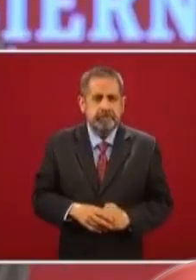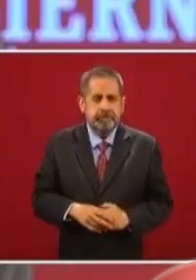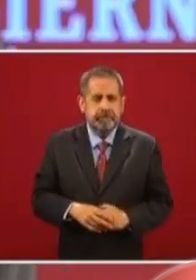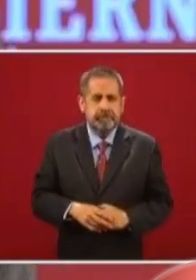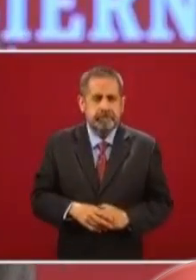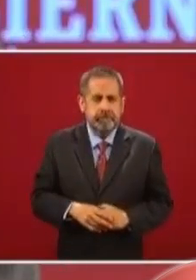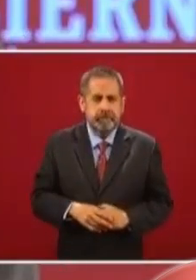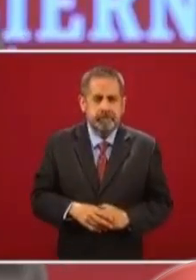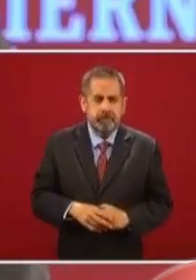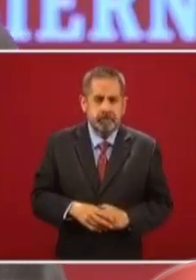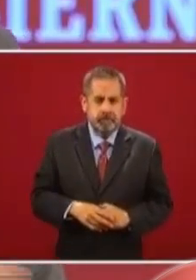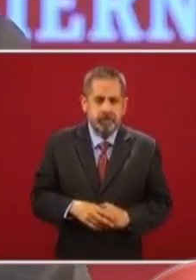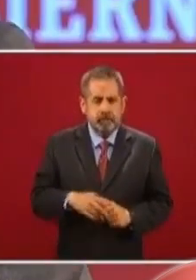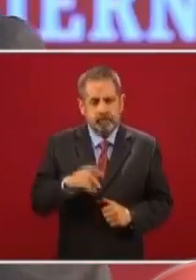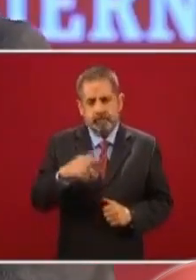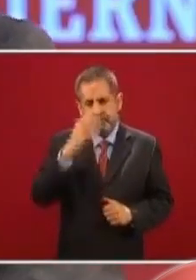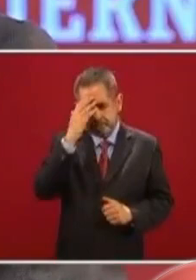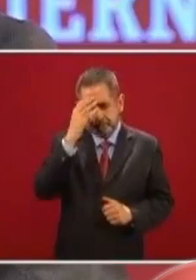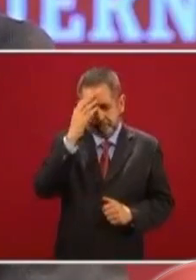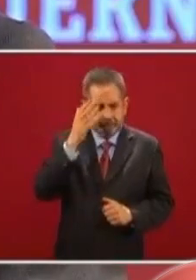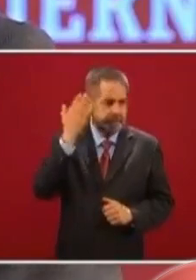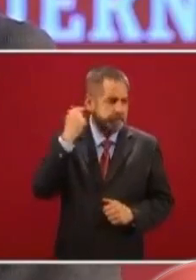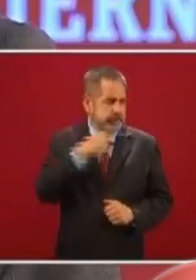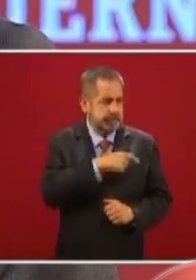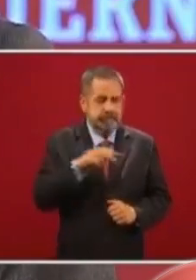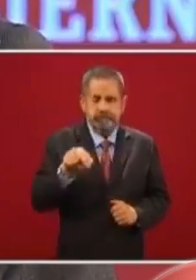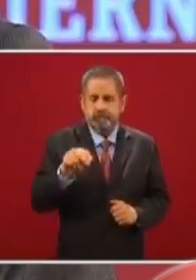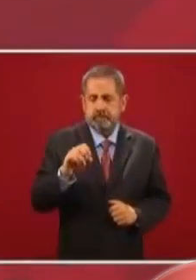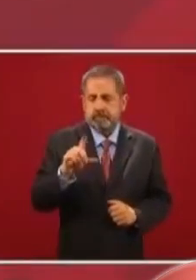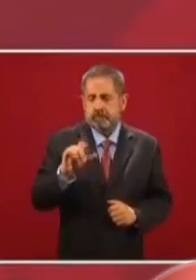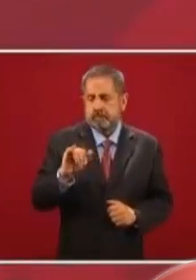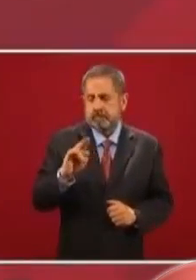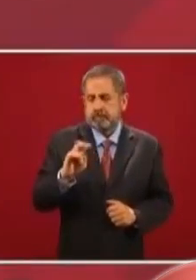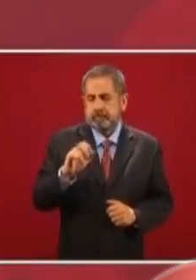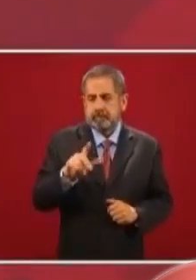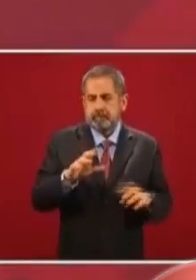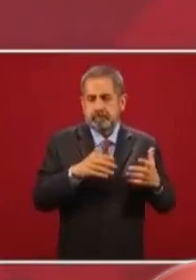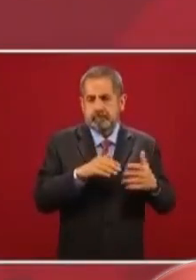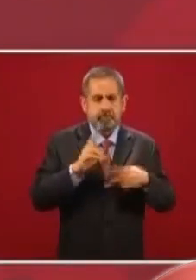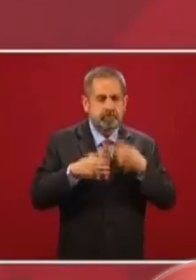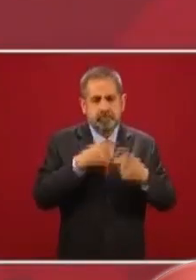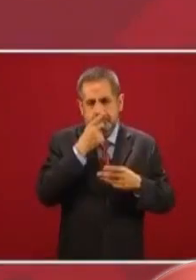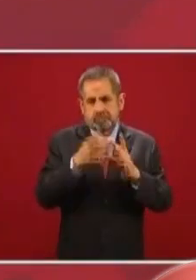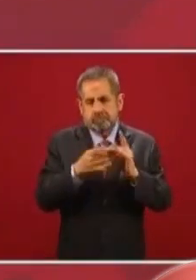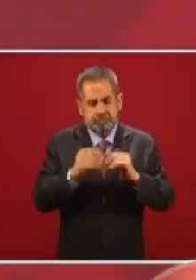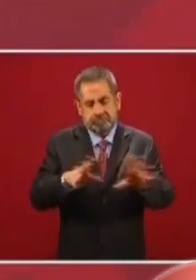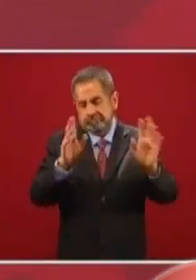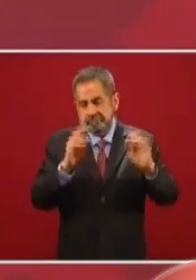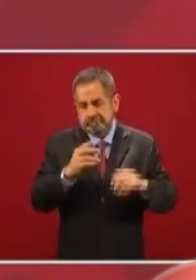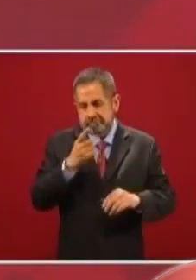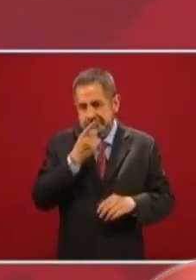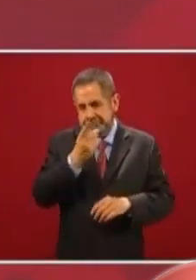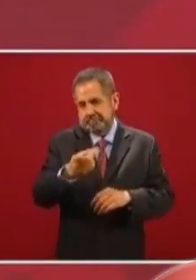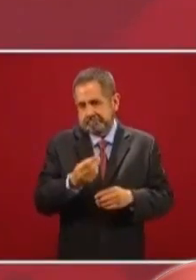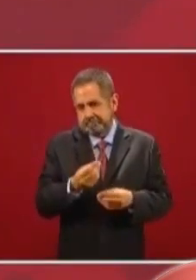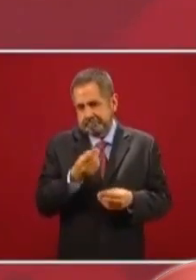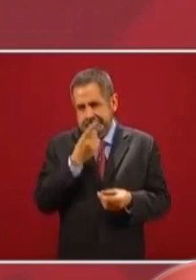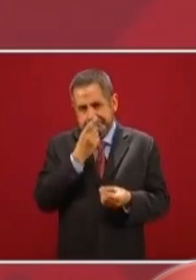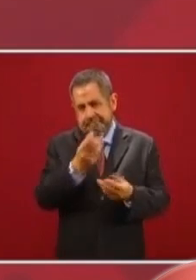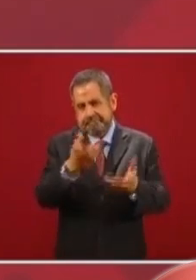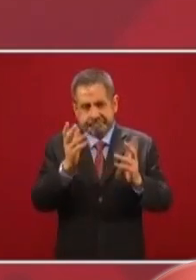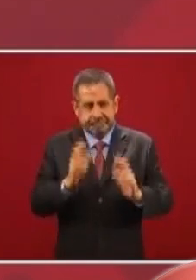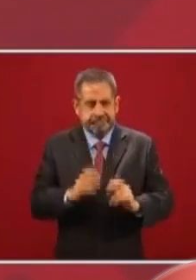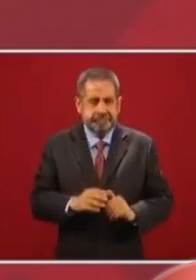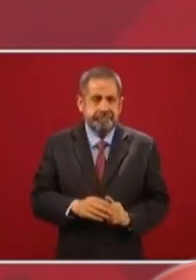o que se acuñó en el periodo neoliberal, que lo voy a decir de todas maneras porque no podemos